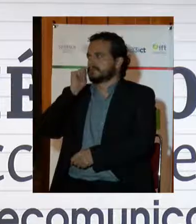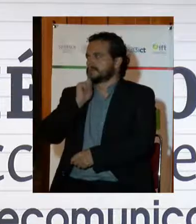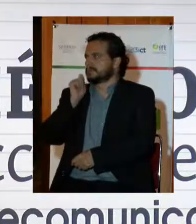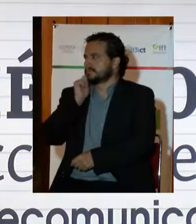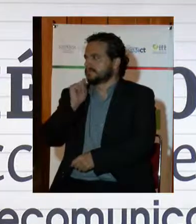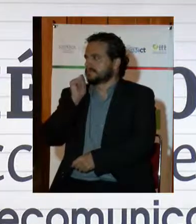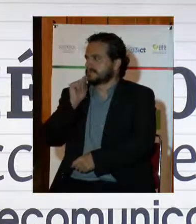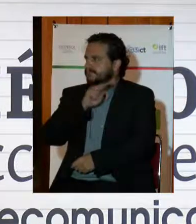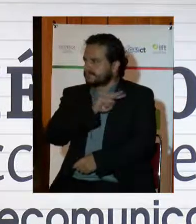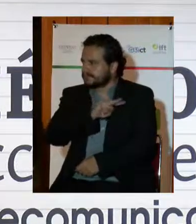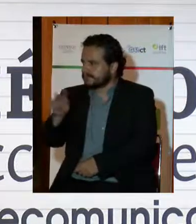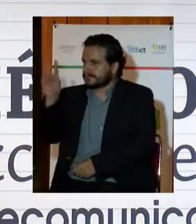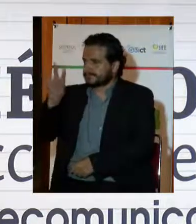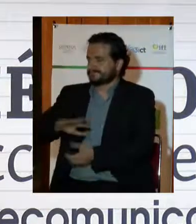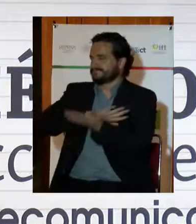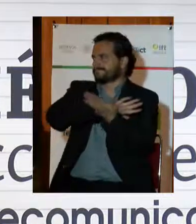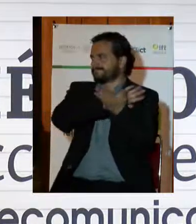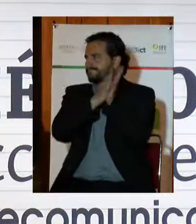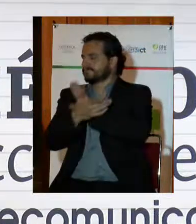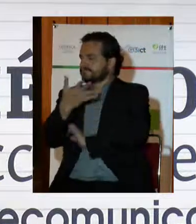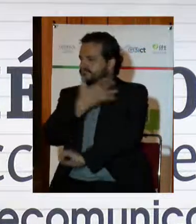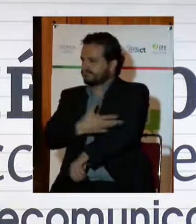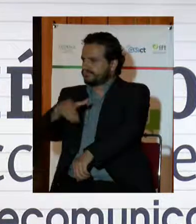realidad. Y eso ya